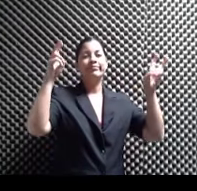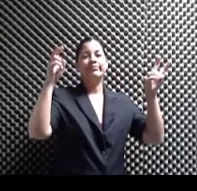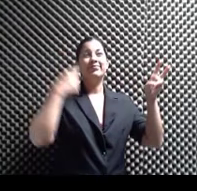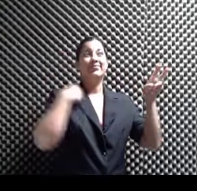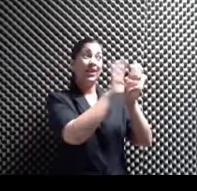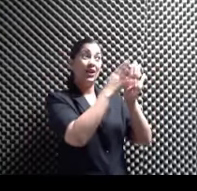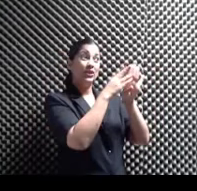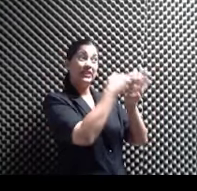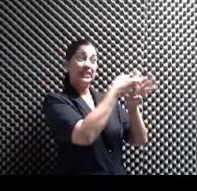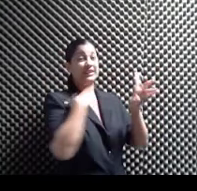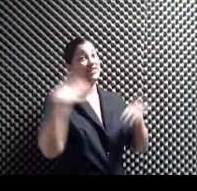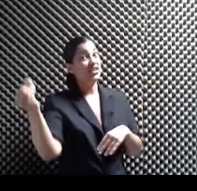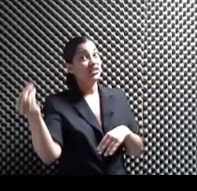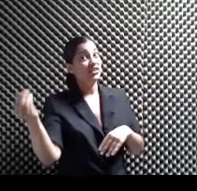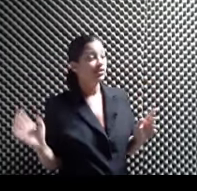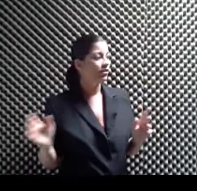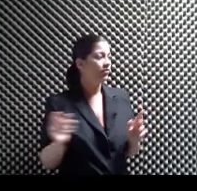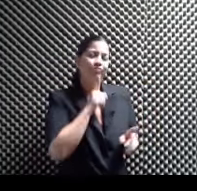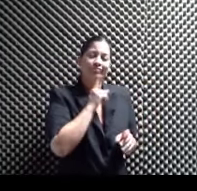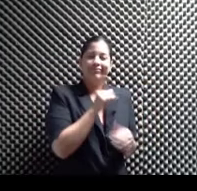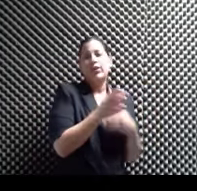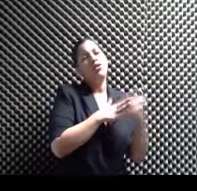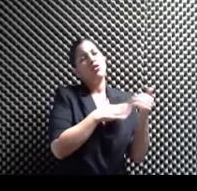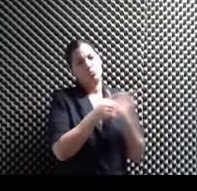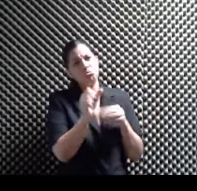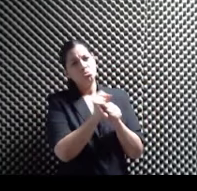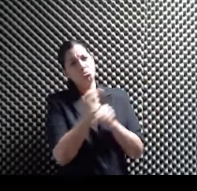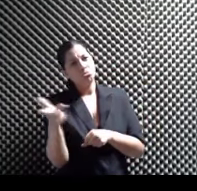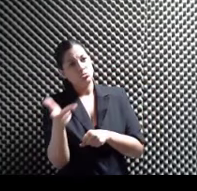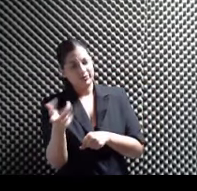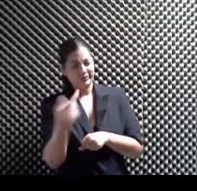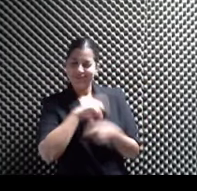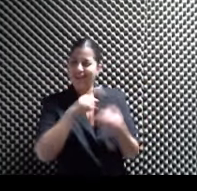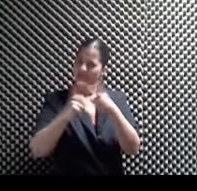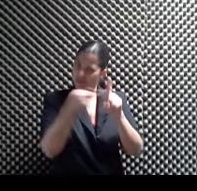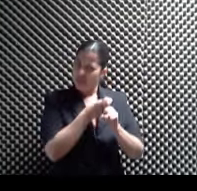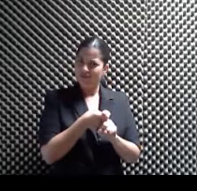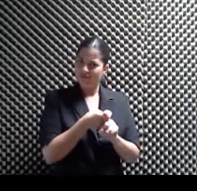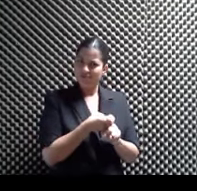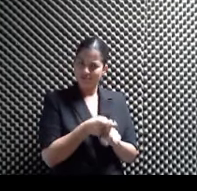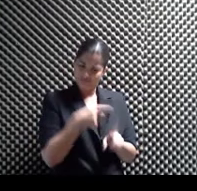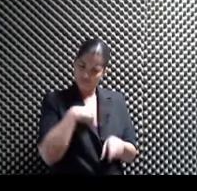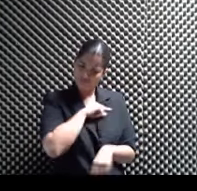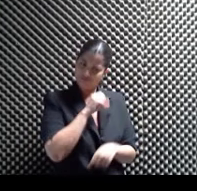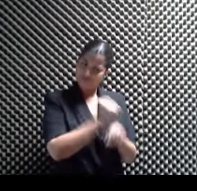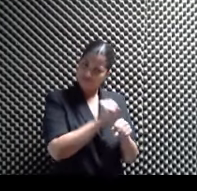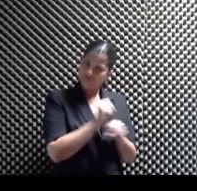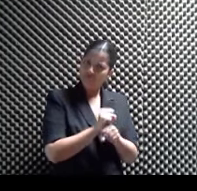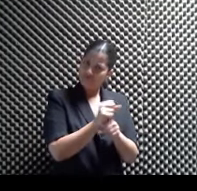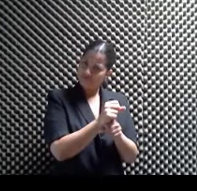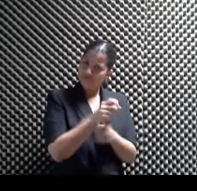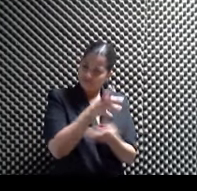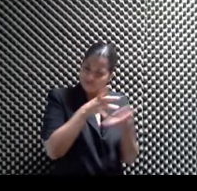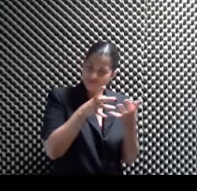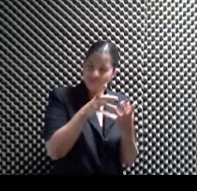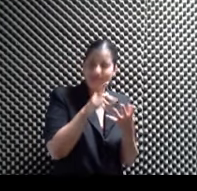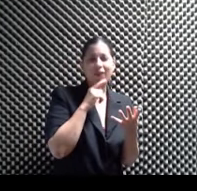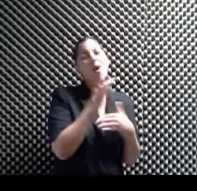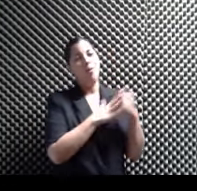es sumamente Cómodo O sea Entre días somos amigos ¿No? Es como cuando trabajamos Entre nosotros Es muy cómodo Son muy